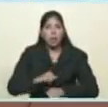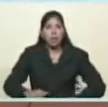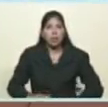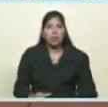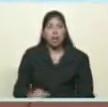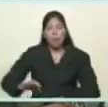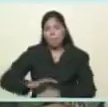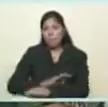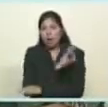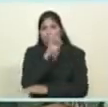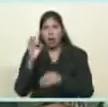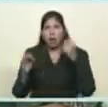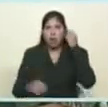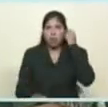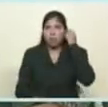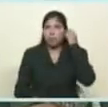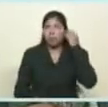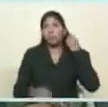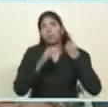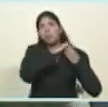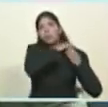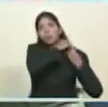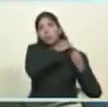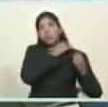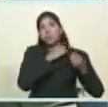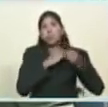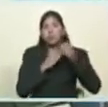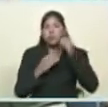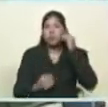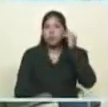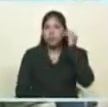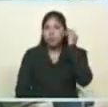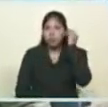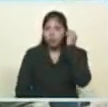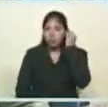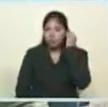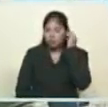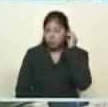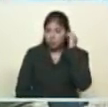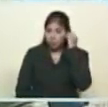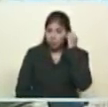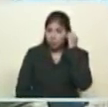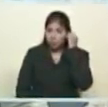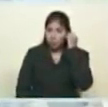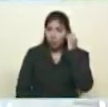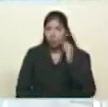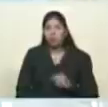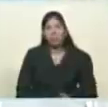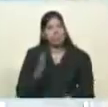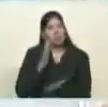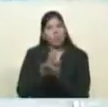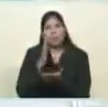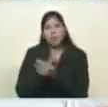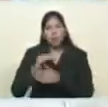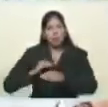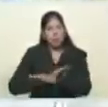24 horas del día de manera unitaria atendemos todos los asuntos de la República, todos los asuntos de la revolución.